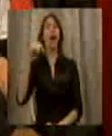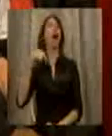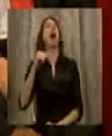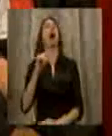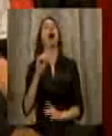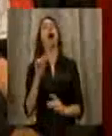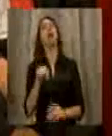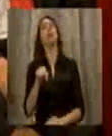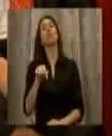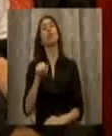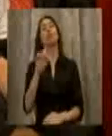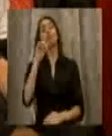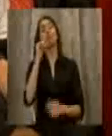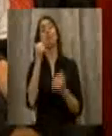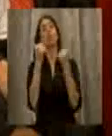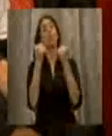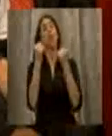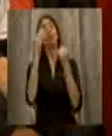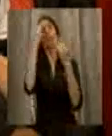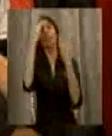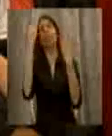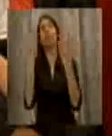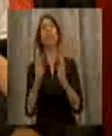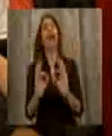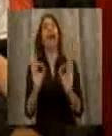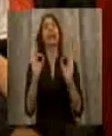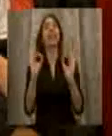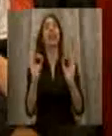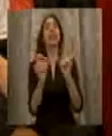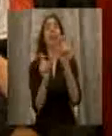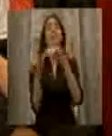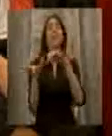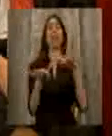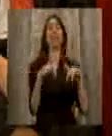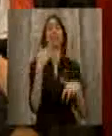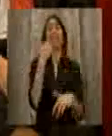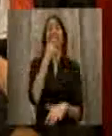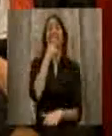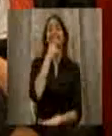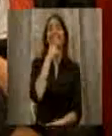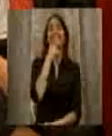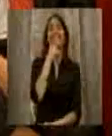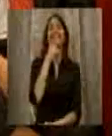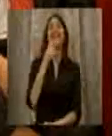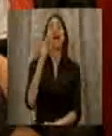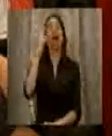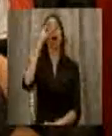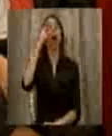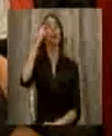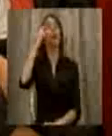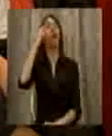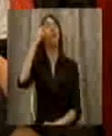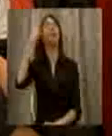día excelente, muy normal, que se recuerden